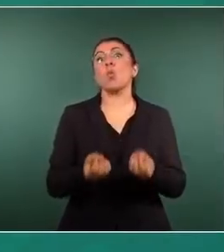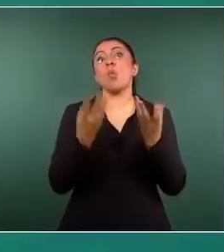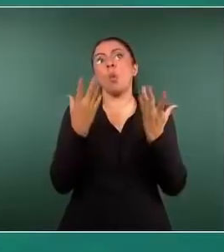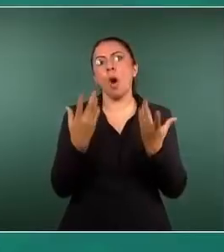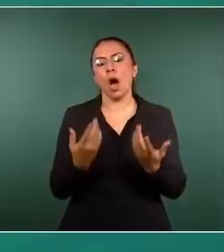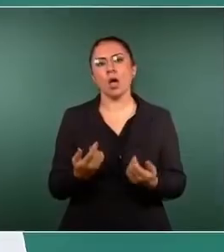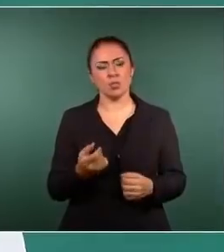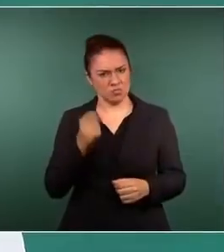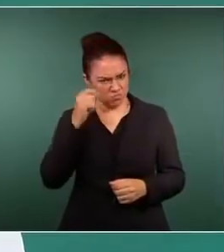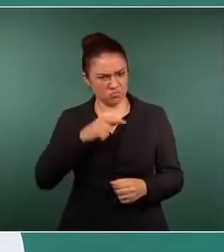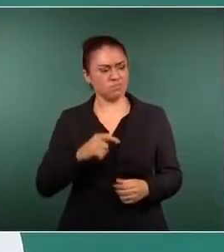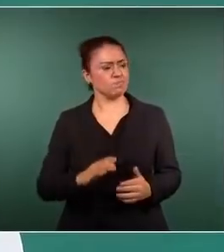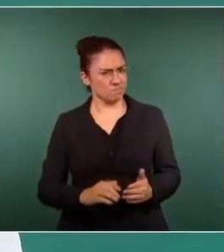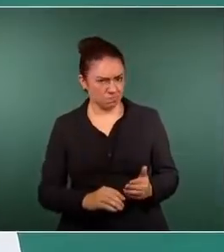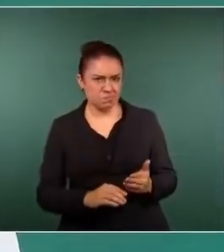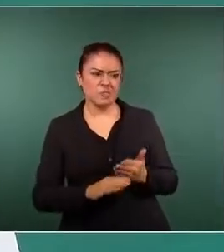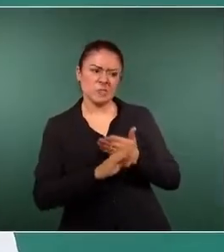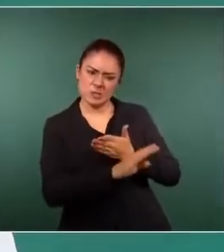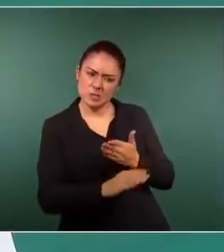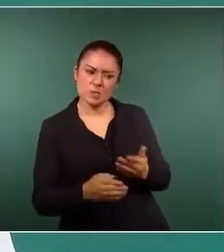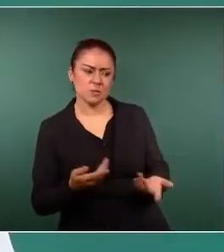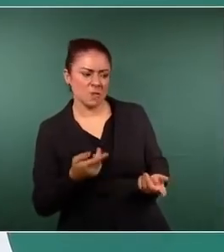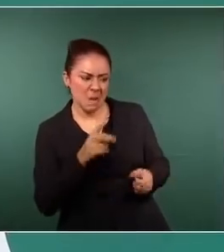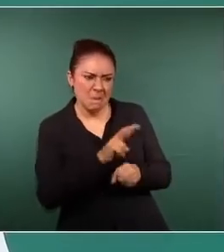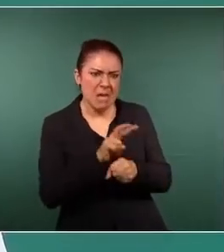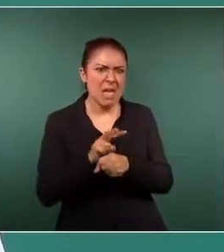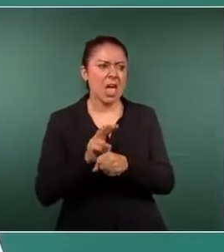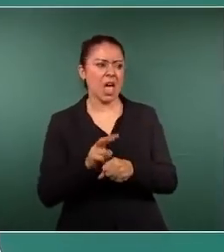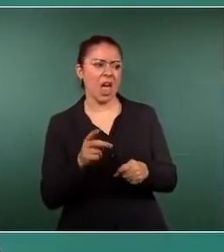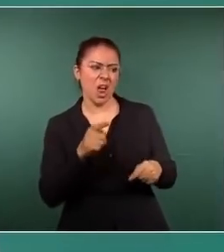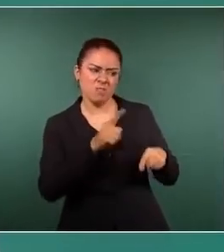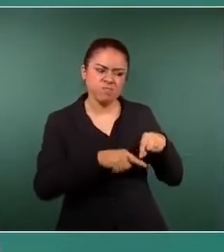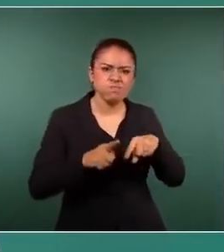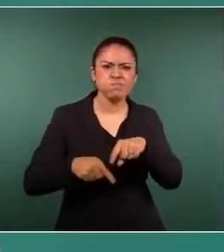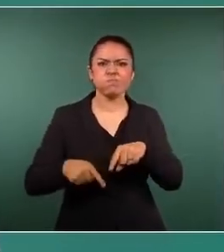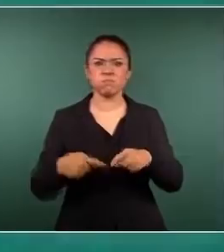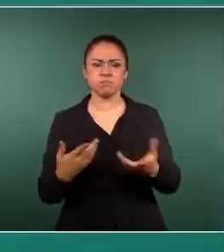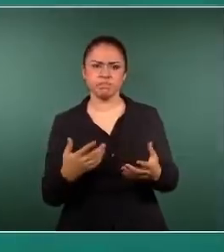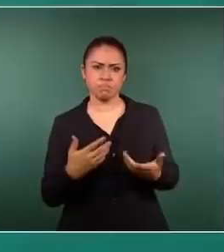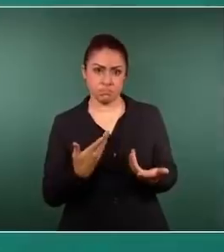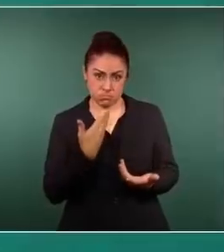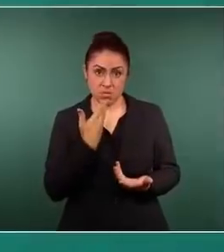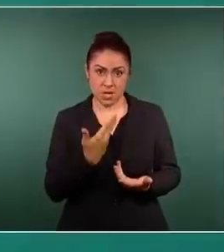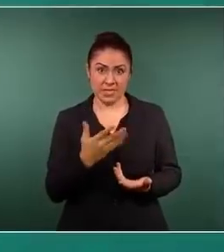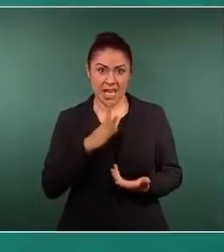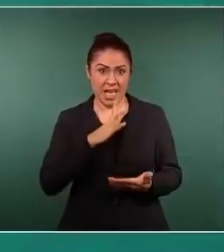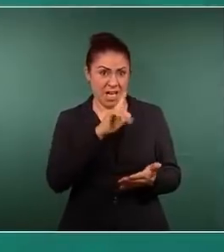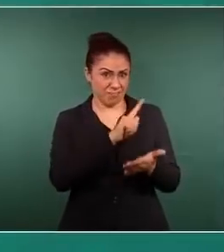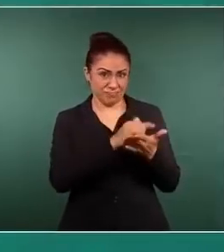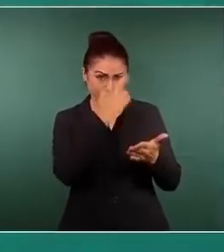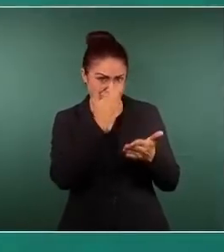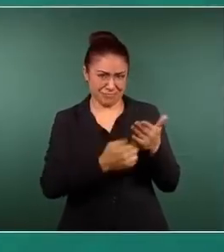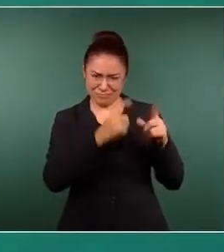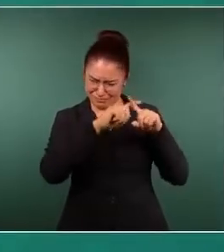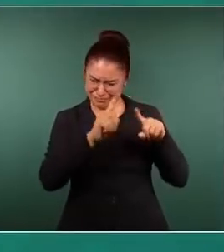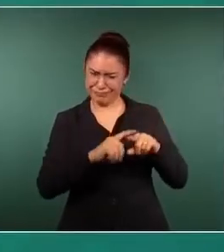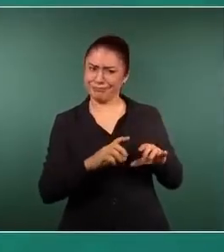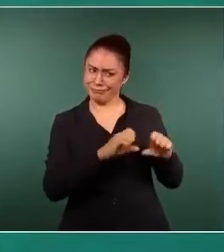combaten todos estos delitos hoy en el informe